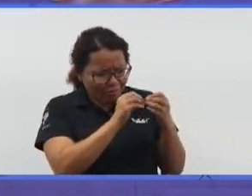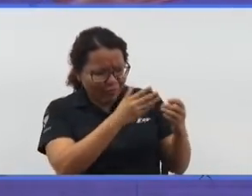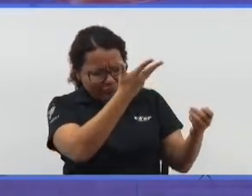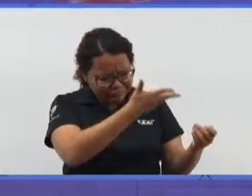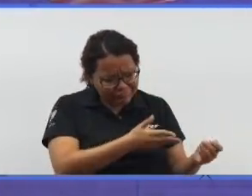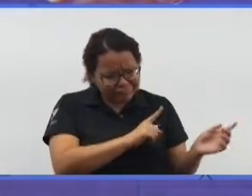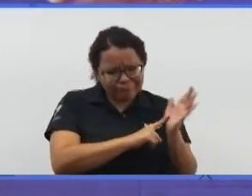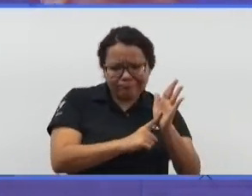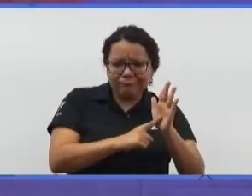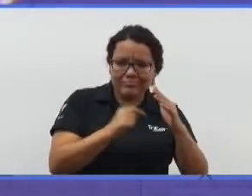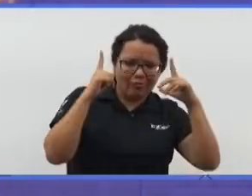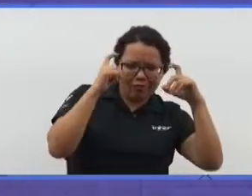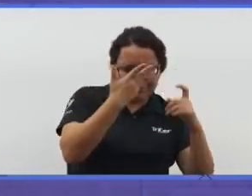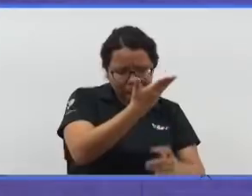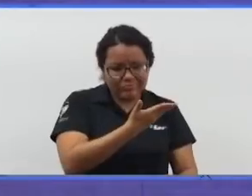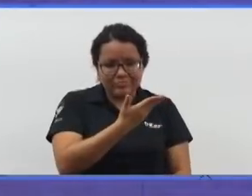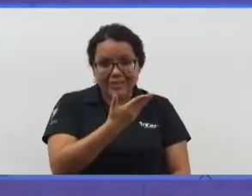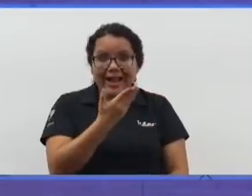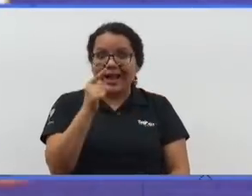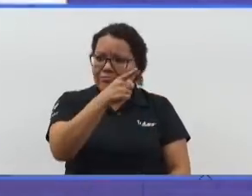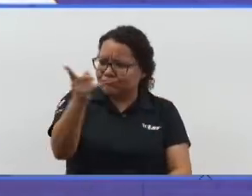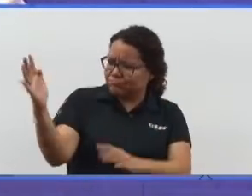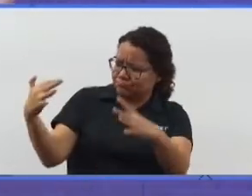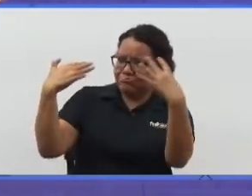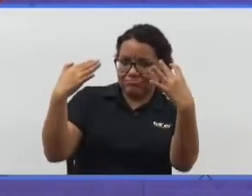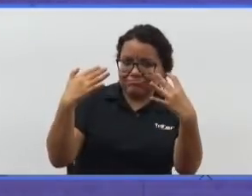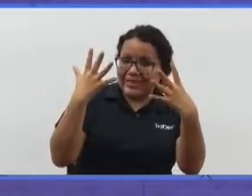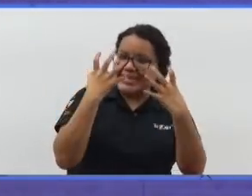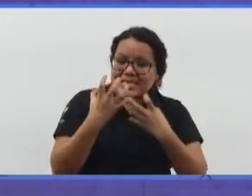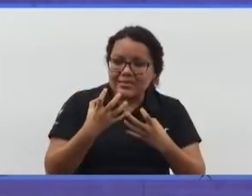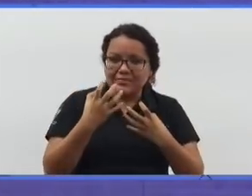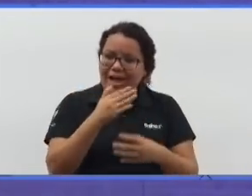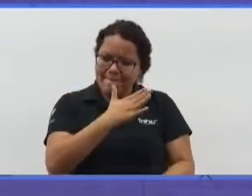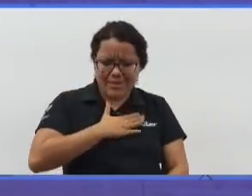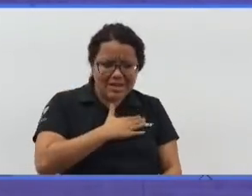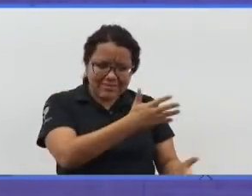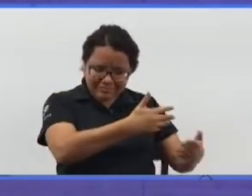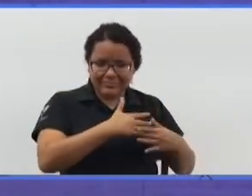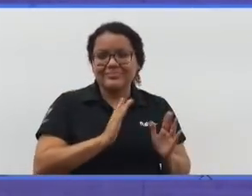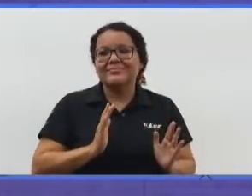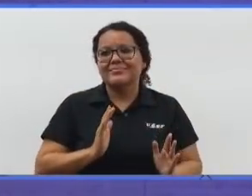saca la foto porque quiere que el mundo vea qué bonito